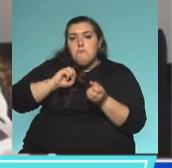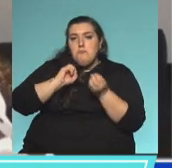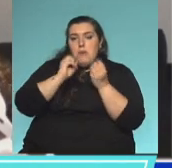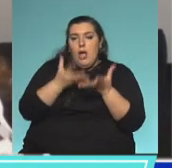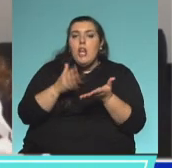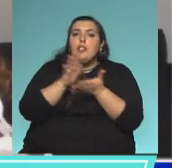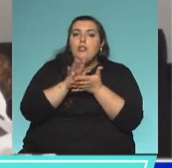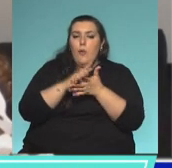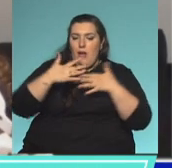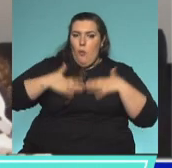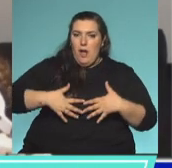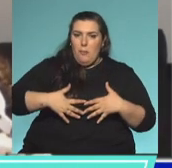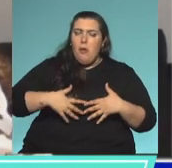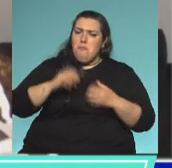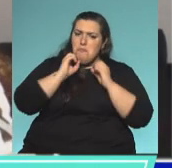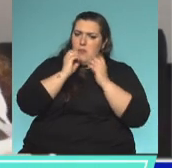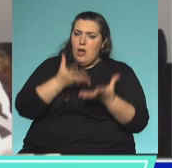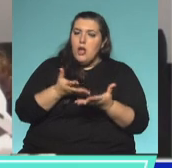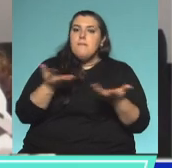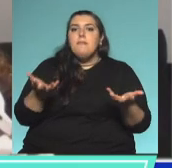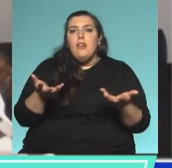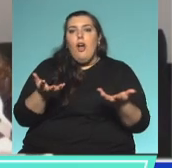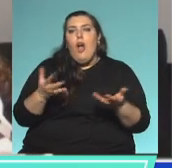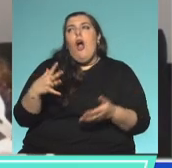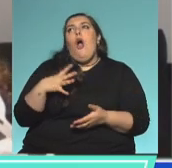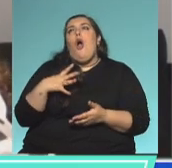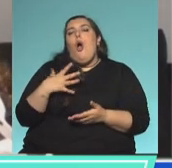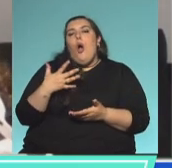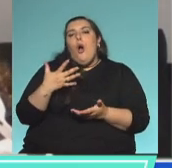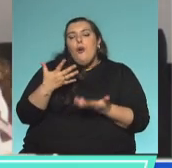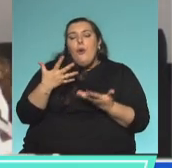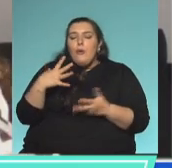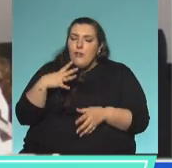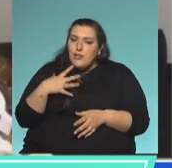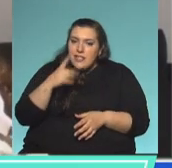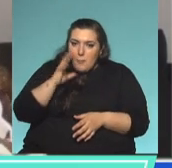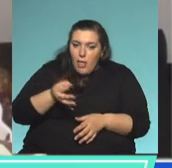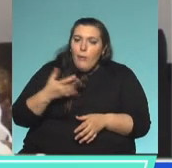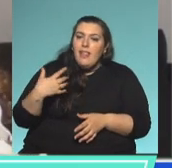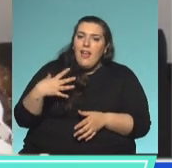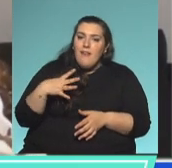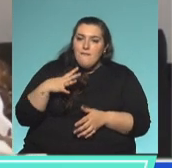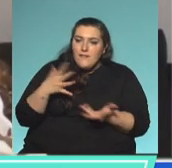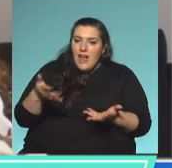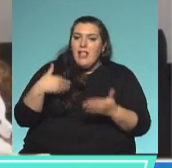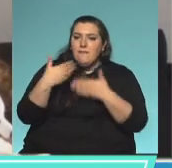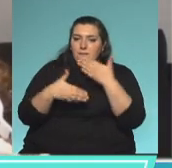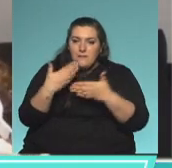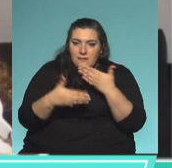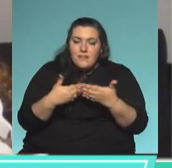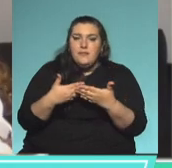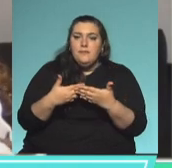de físicamente. Pero obviamente todavía me falta un montón para poder seguir compitiendo en primera división con chicas